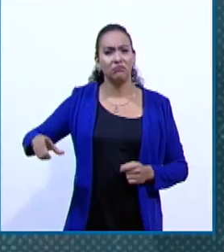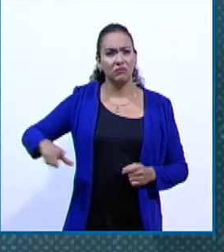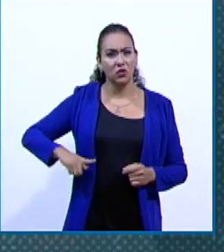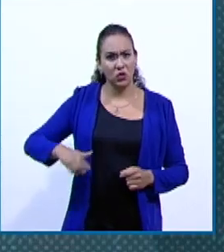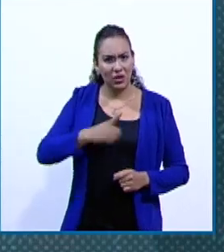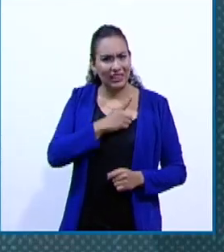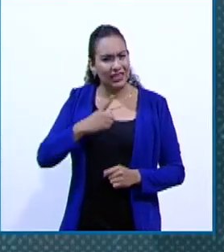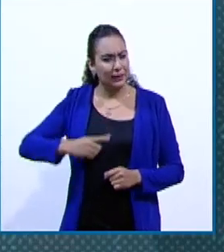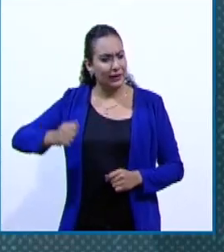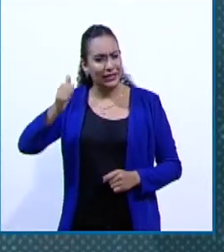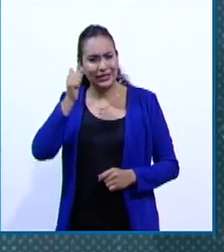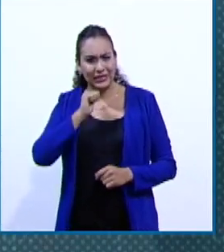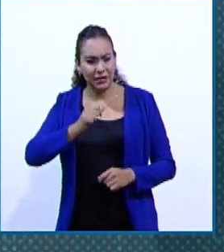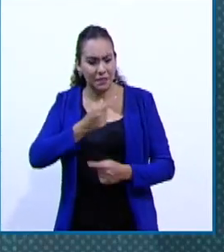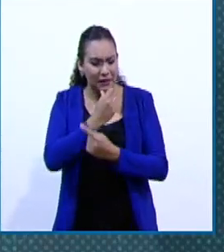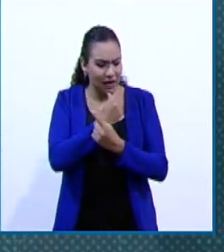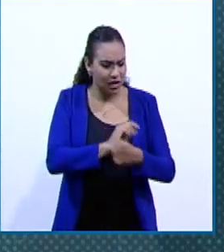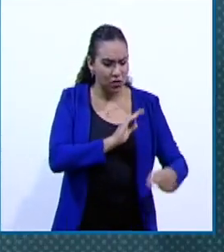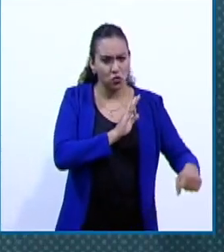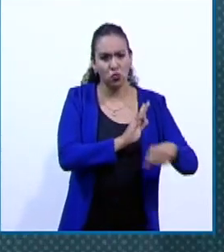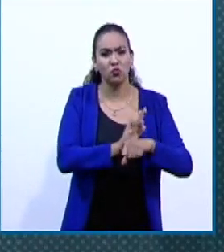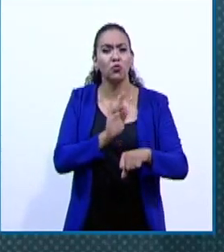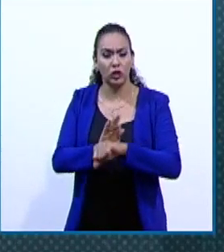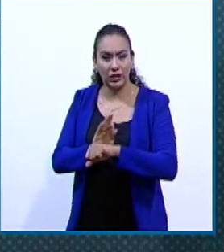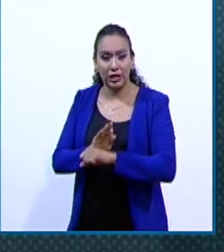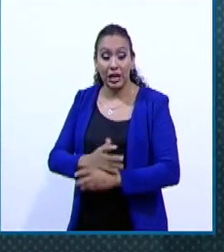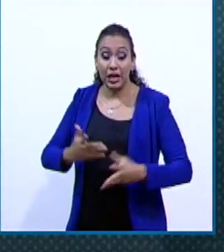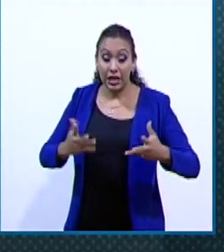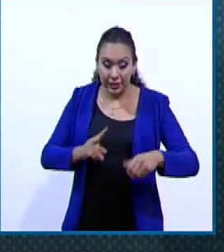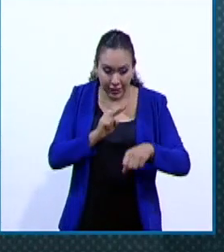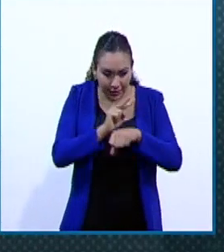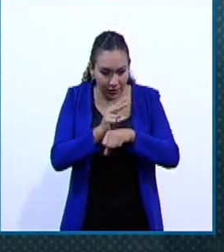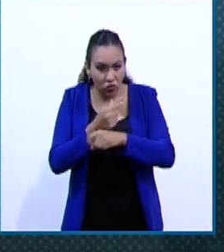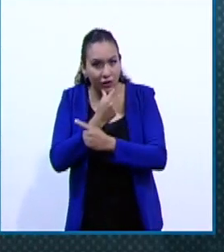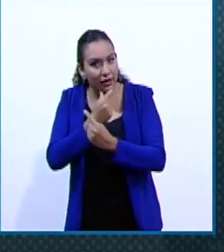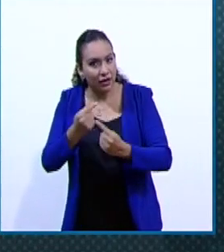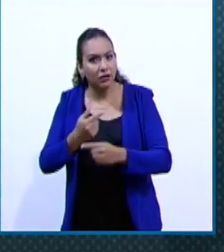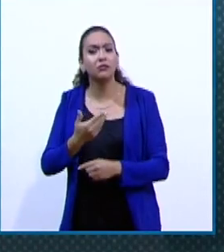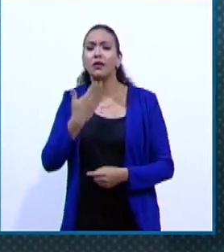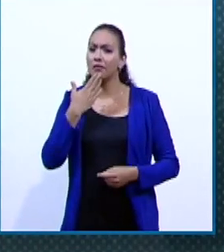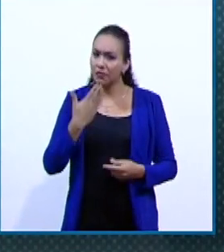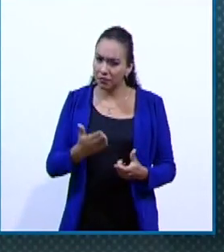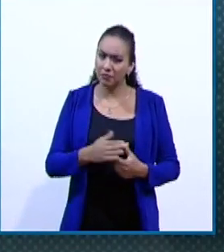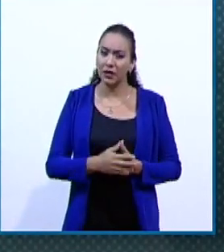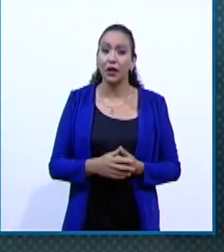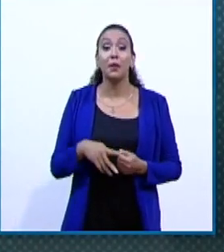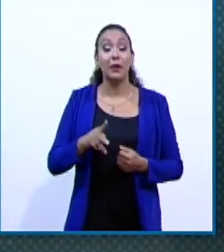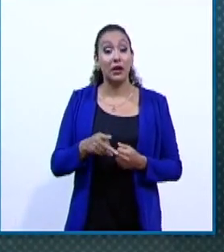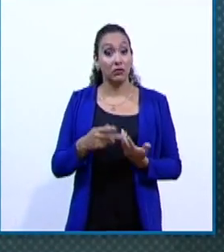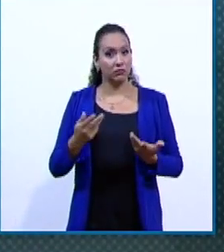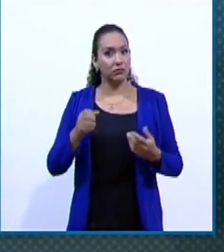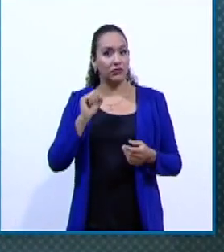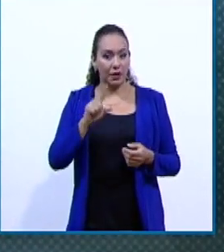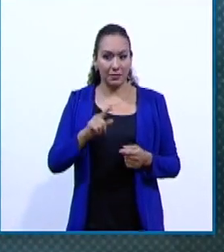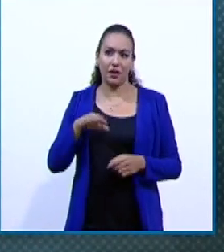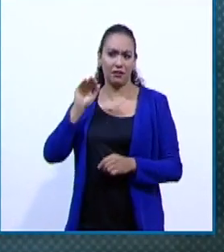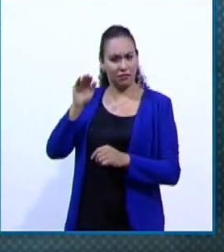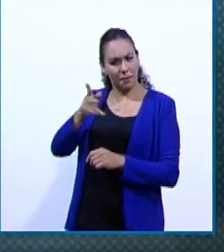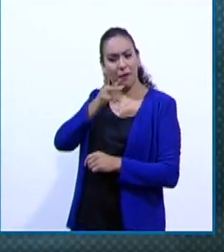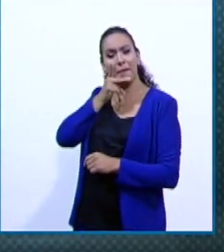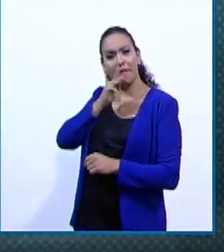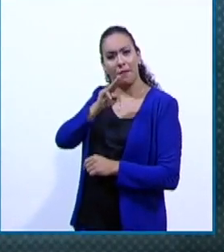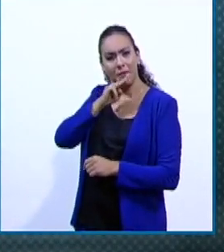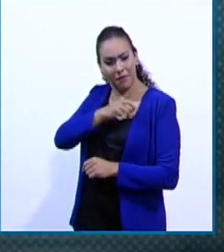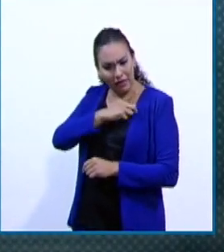brindar protección a los infantes y asegurar su bienestar, pero sin dejar de lado los derechos y deberes de los padres. Por ello, debe